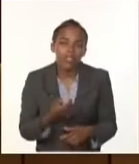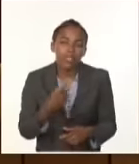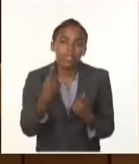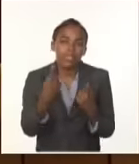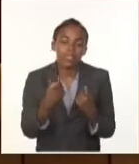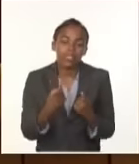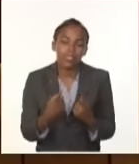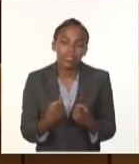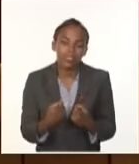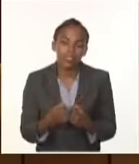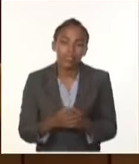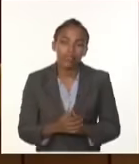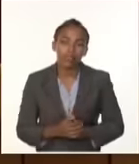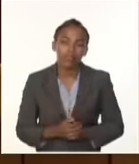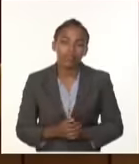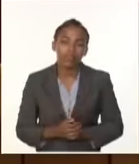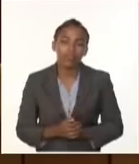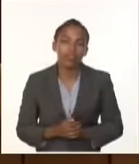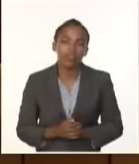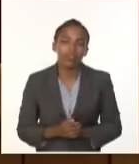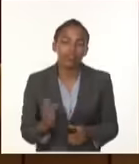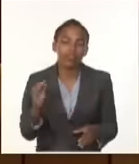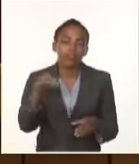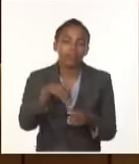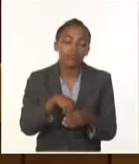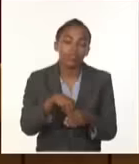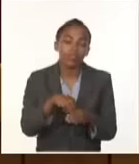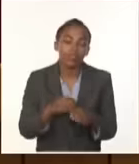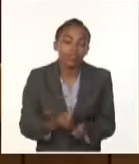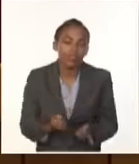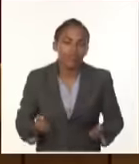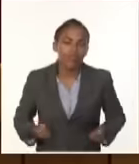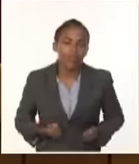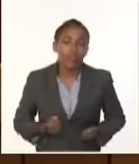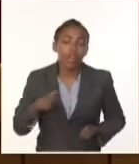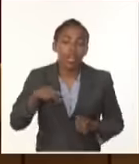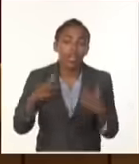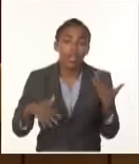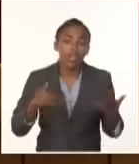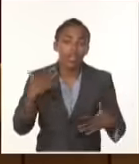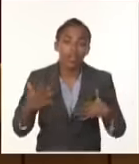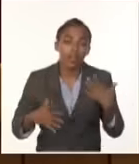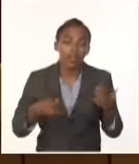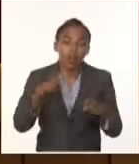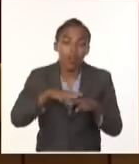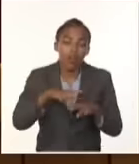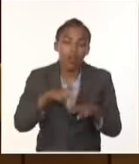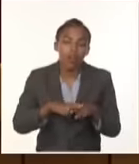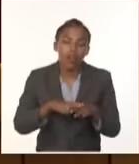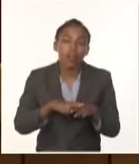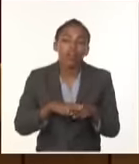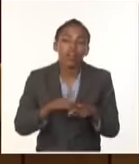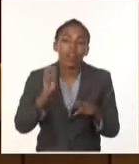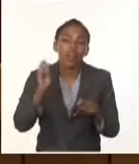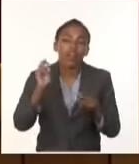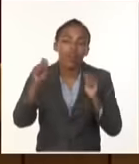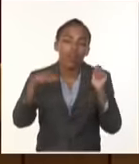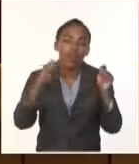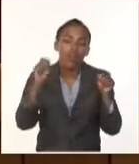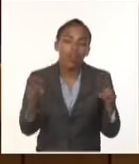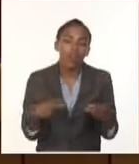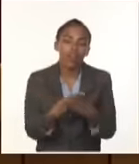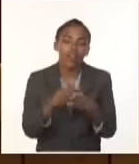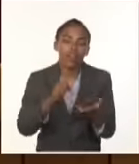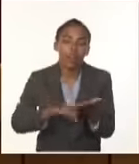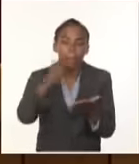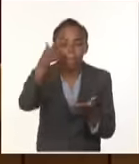mecenazgos. Como parte de esos esfuerzos, celebramos en La Habana la nueva edición del Coloquio Patria, espacio de diálogo y reflexión